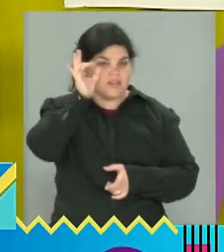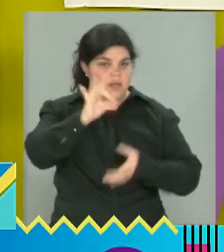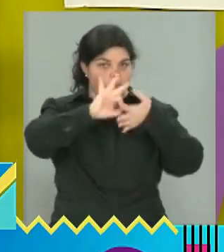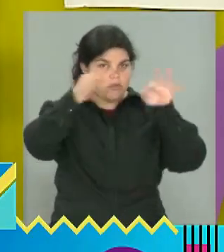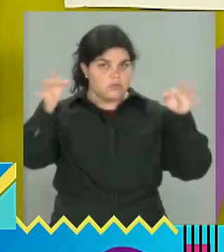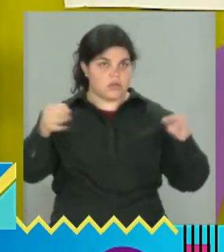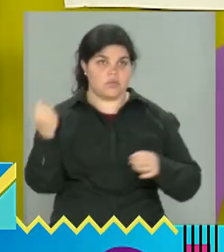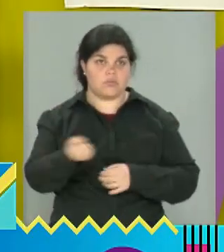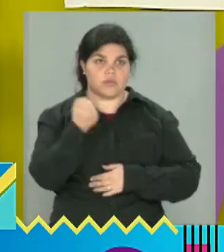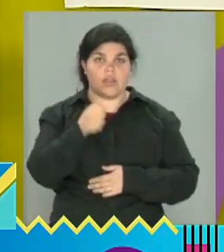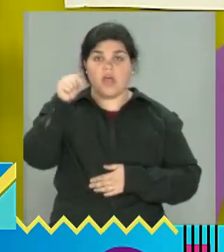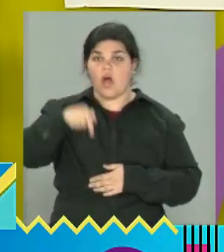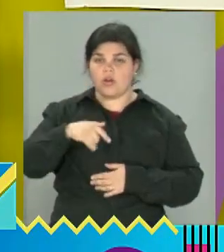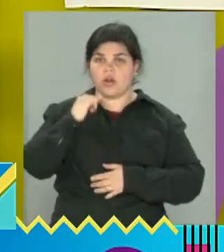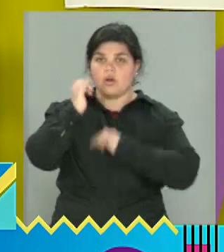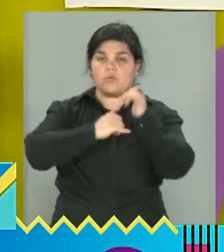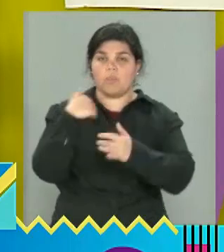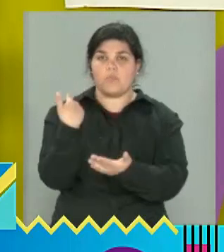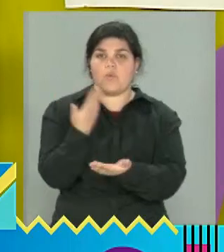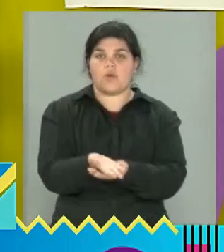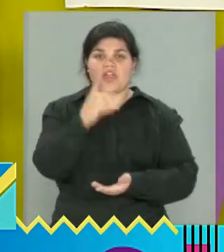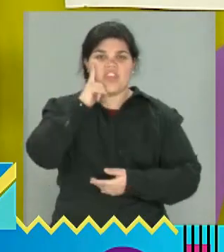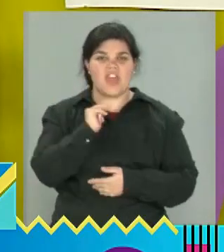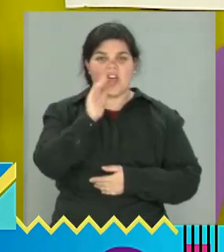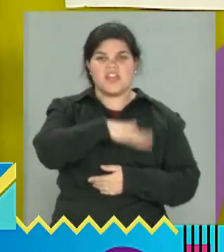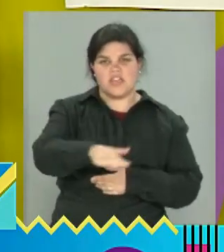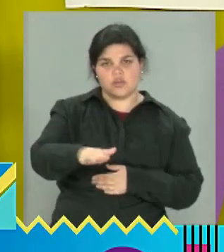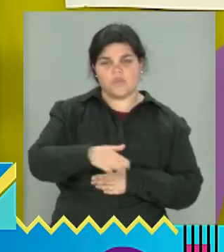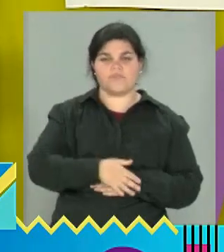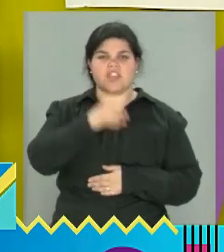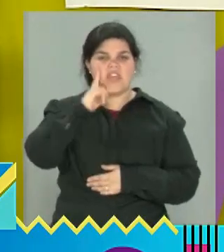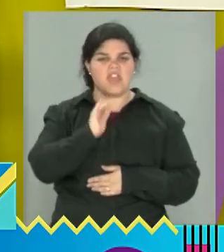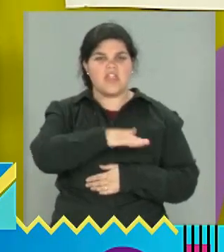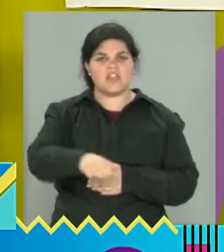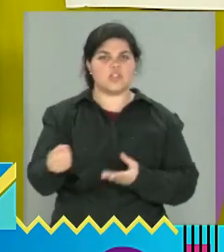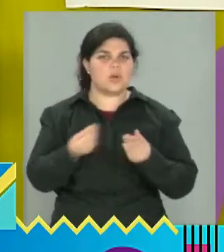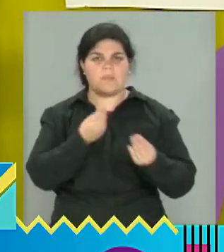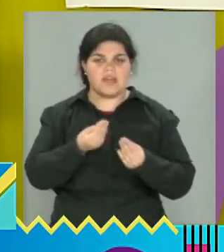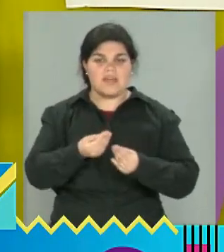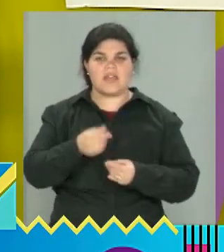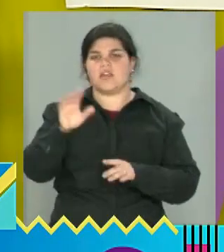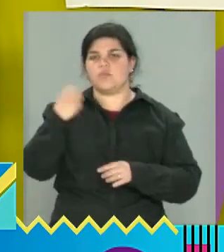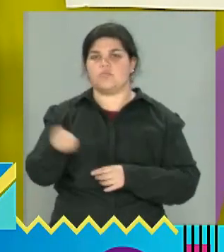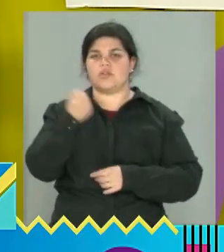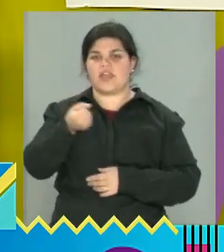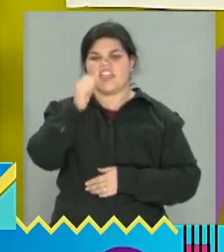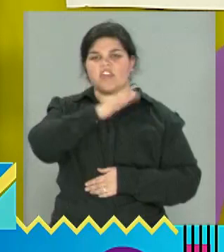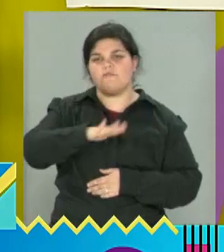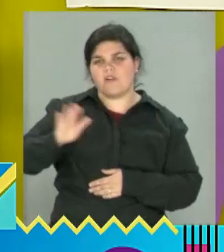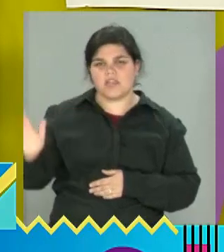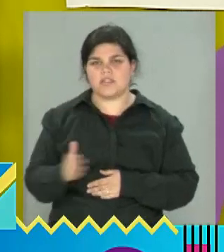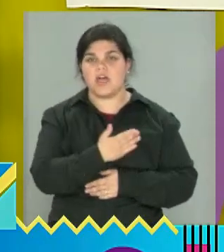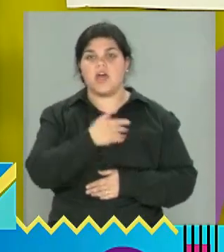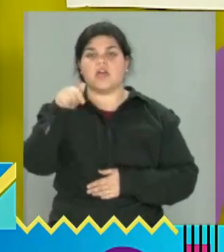respecto a este tema. Lo dijimos, hablamos o proponemos el Día del Niño, pero el Día del Niño como excusa para hablar de la infancia, sus problemáticas, qué